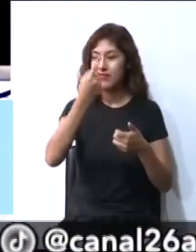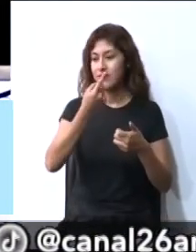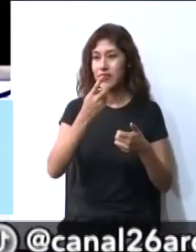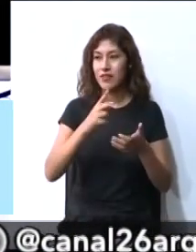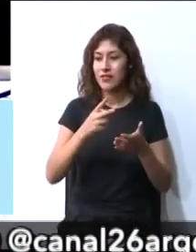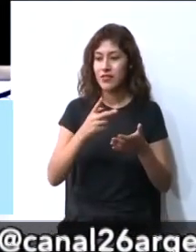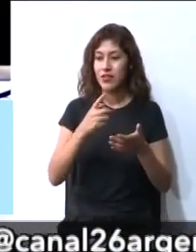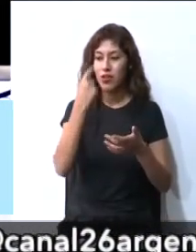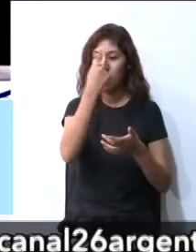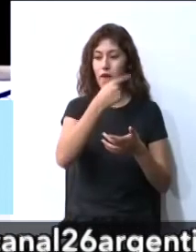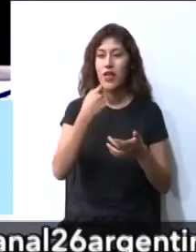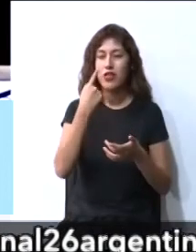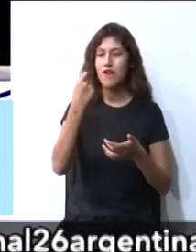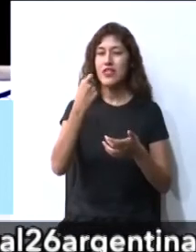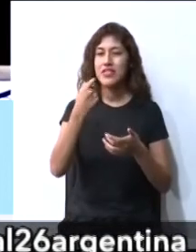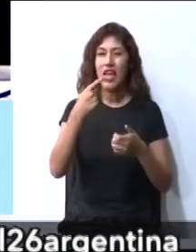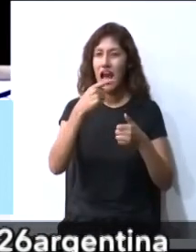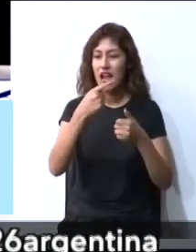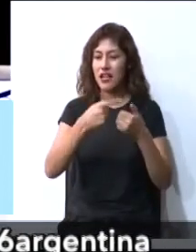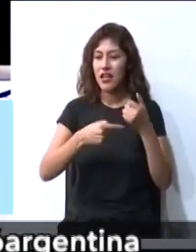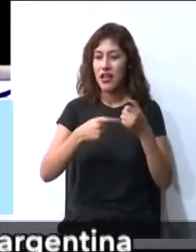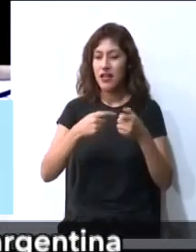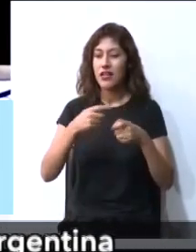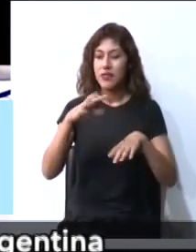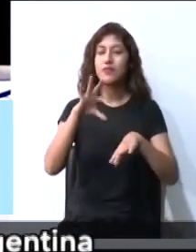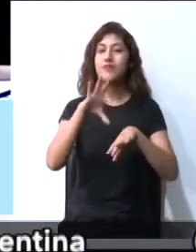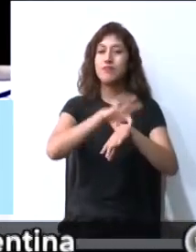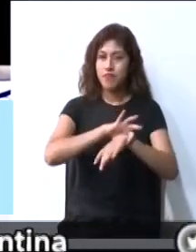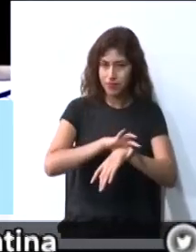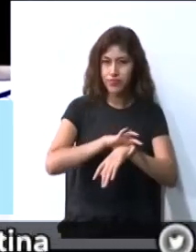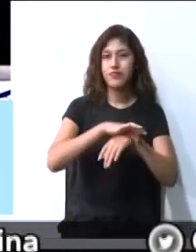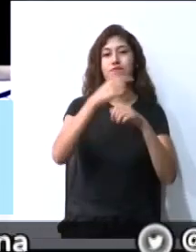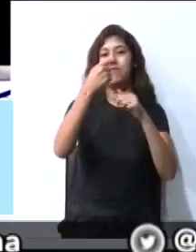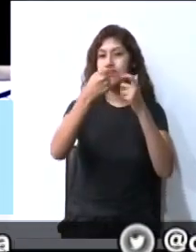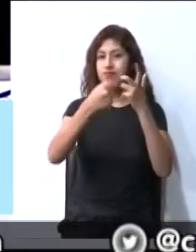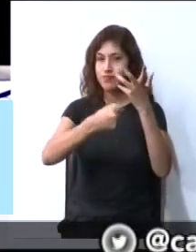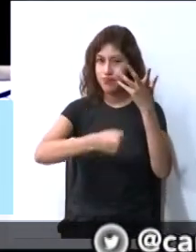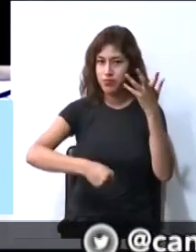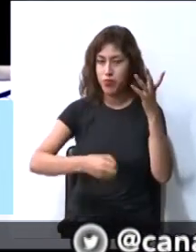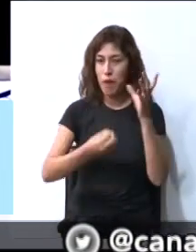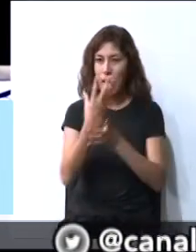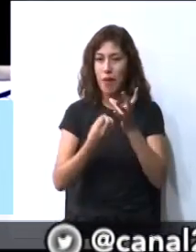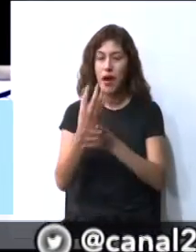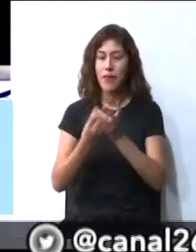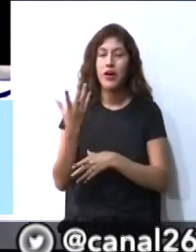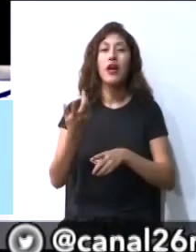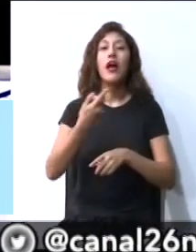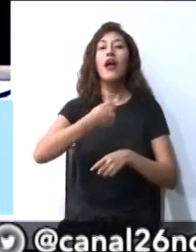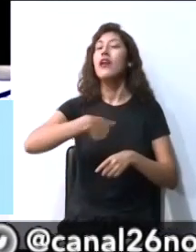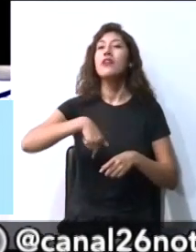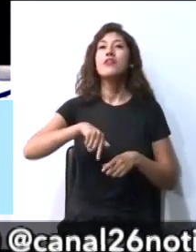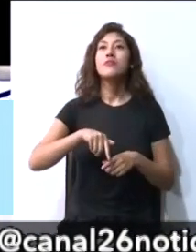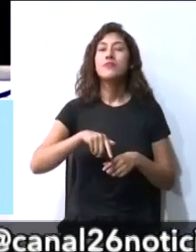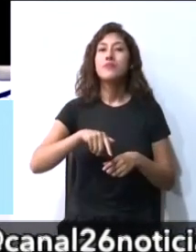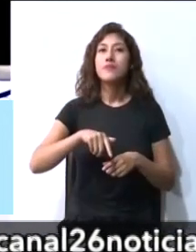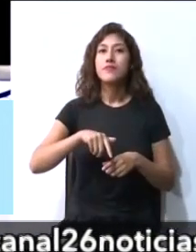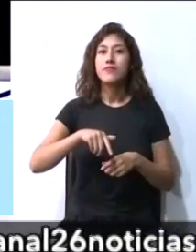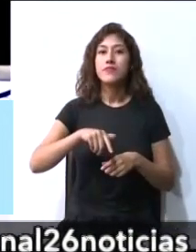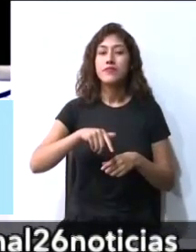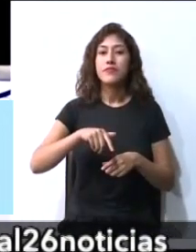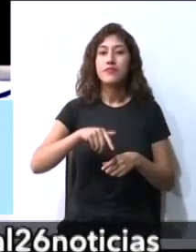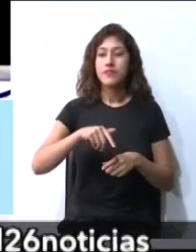el 75% de la ciudad está videovigilado. Desde que nos hicimos cargo de las compras de la competencia